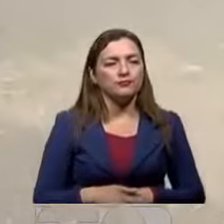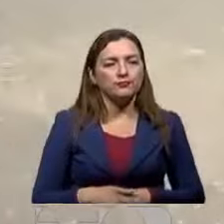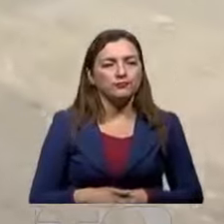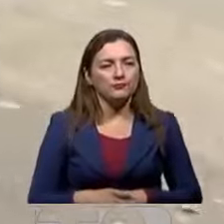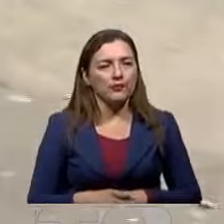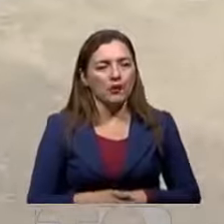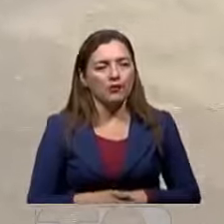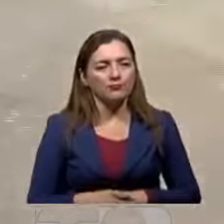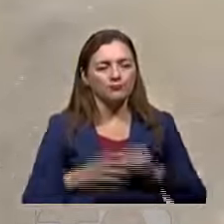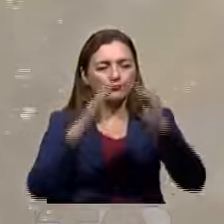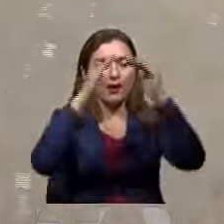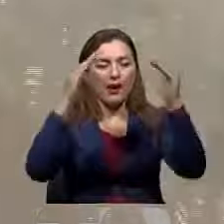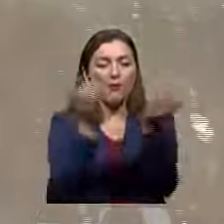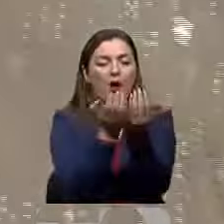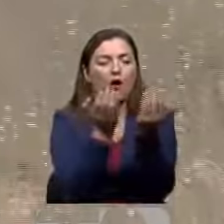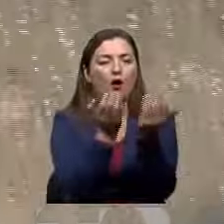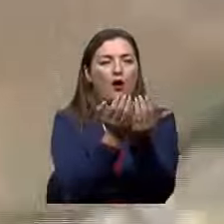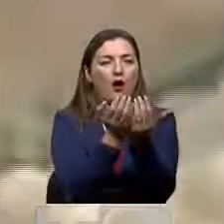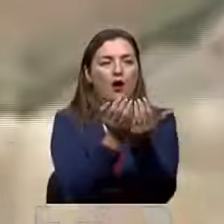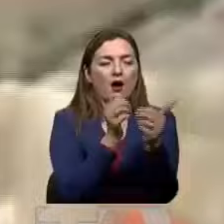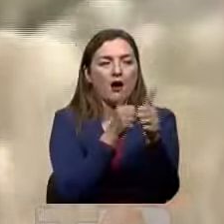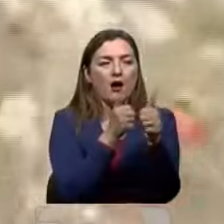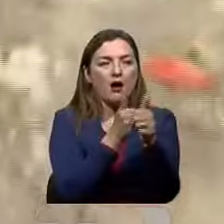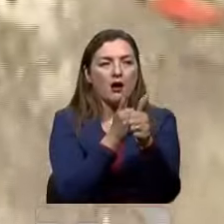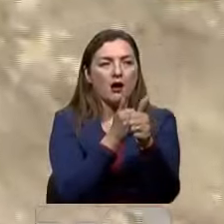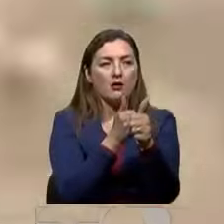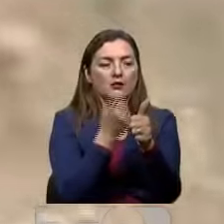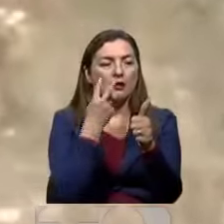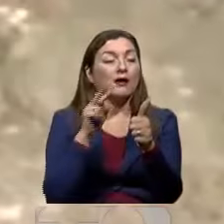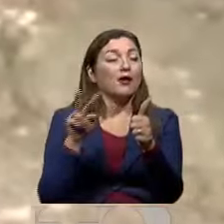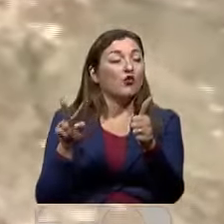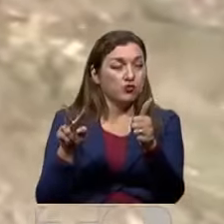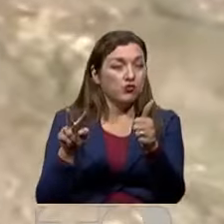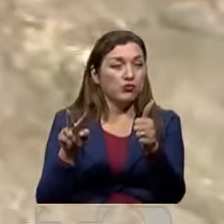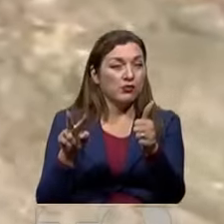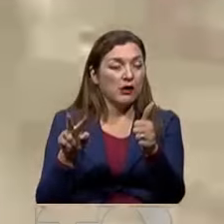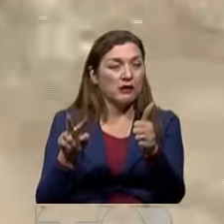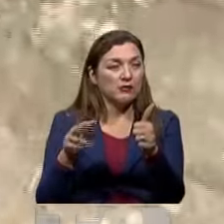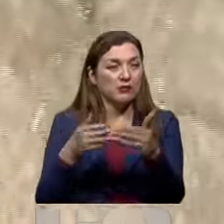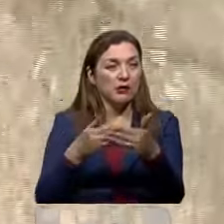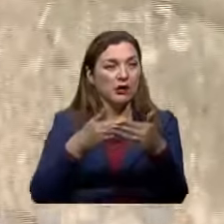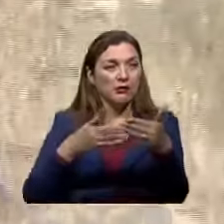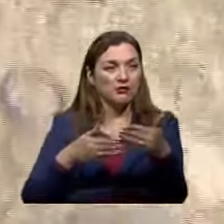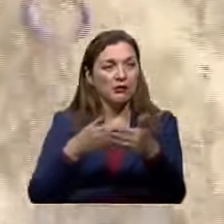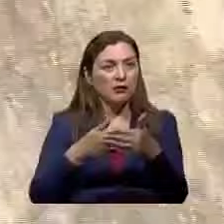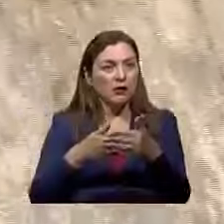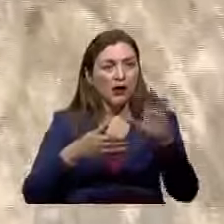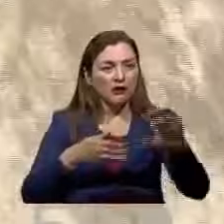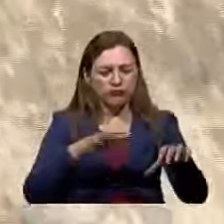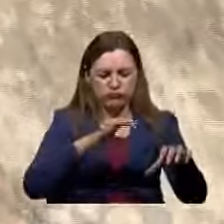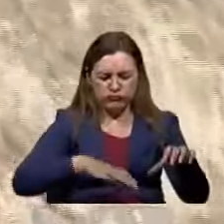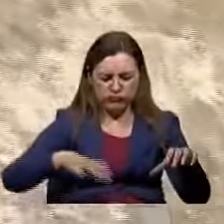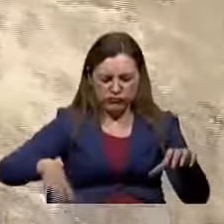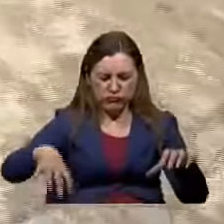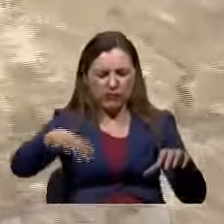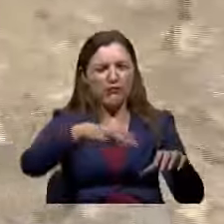este contenedor está tan cerca de la vereda que incluso sobre la vereda quedan los desperdicios de la